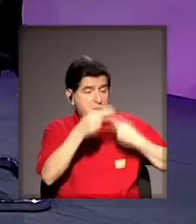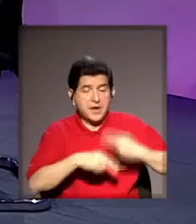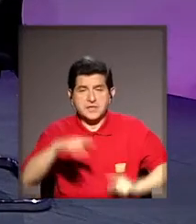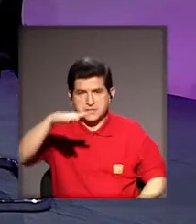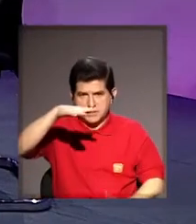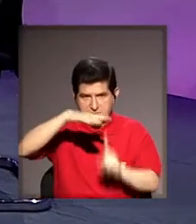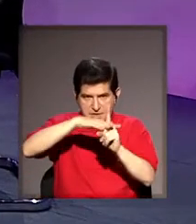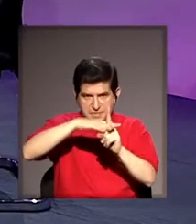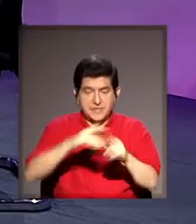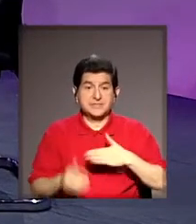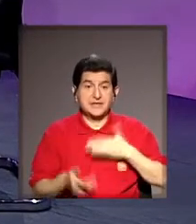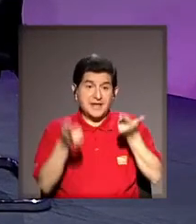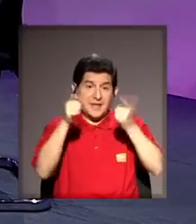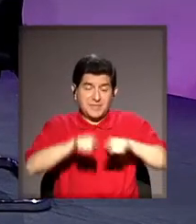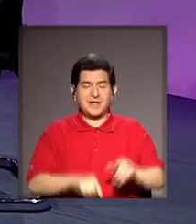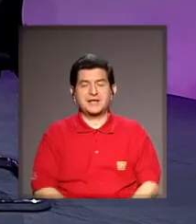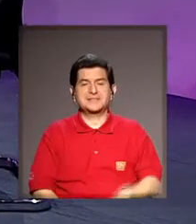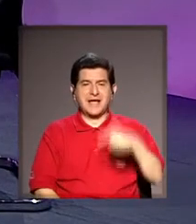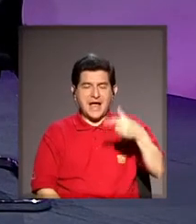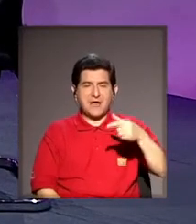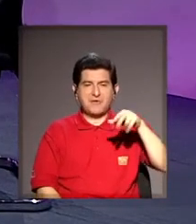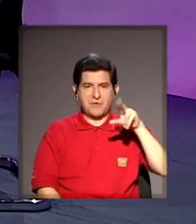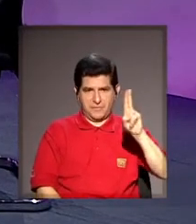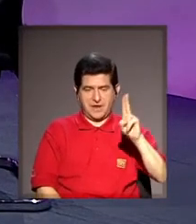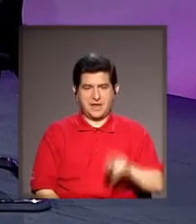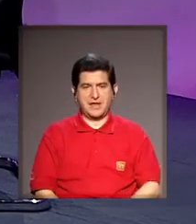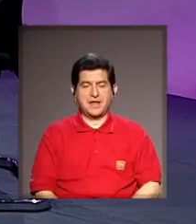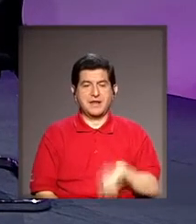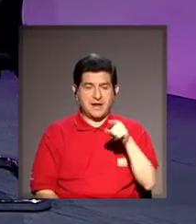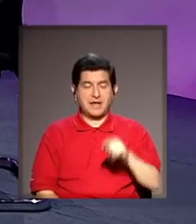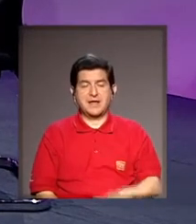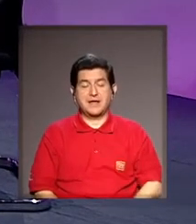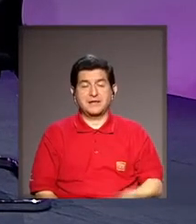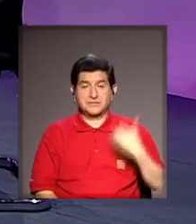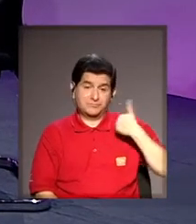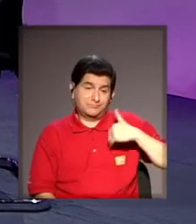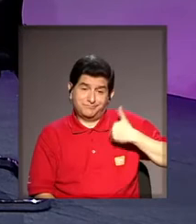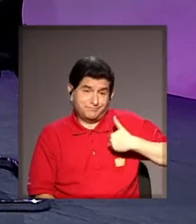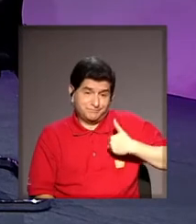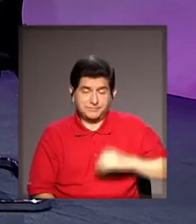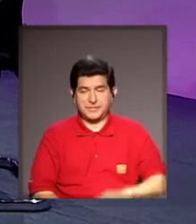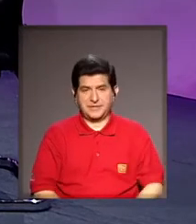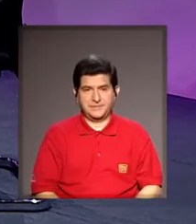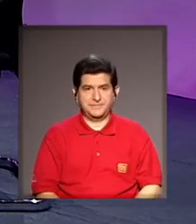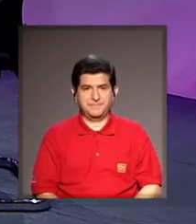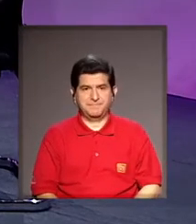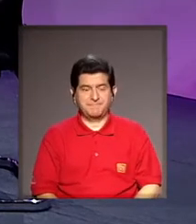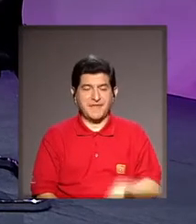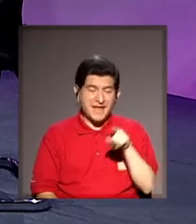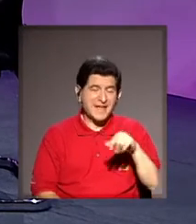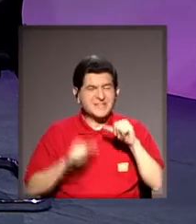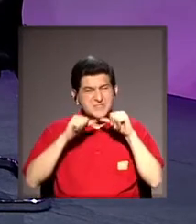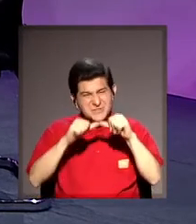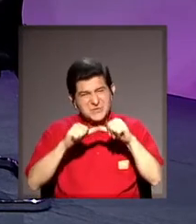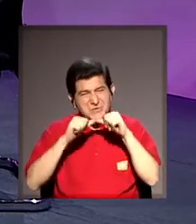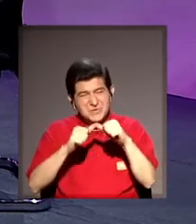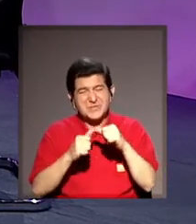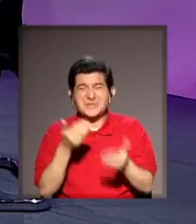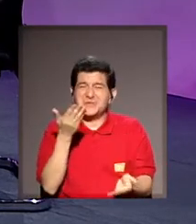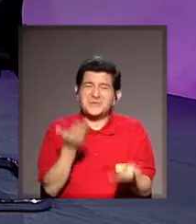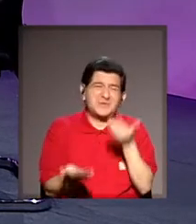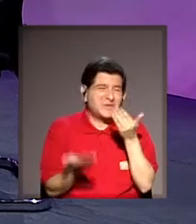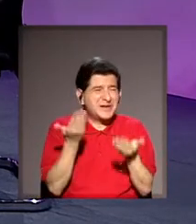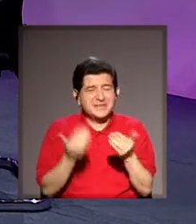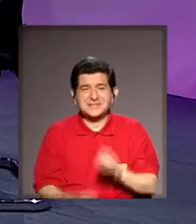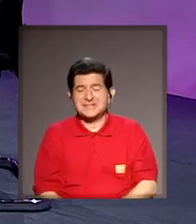en mi caso que gabriela humana es de sexo masculino entonces después eso sigue prestándose para un montón de